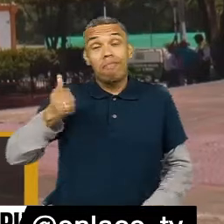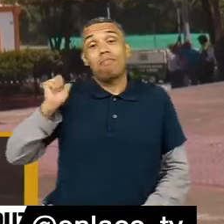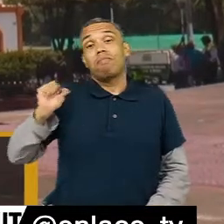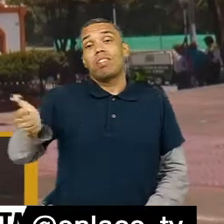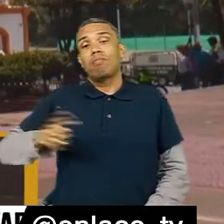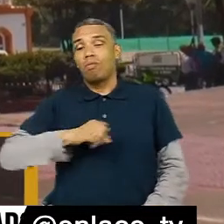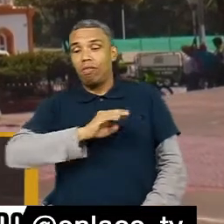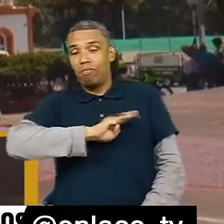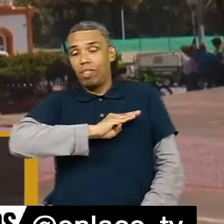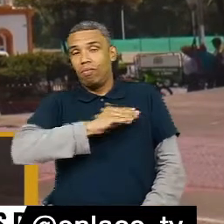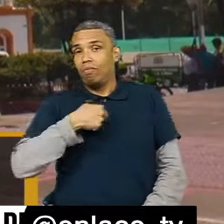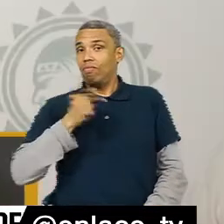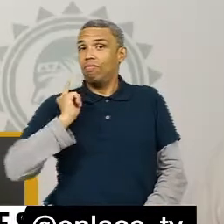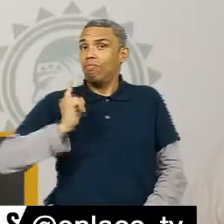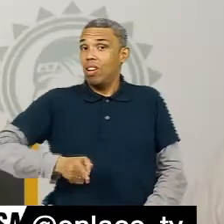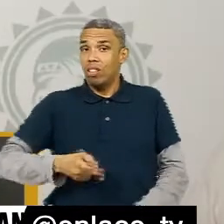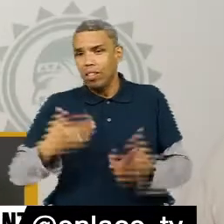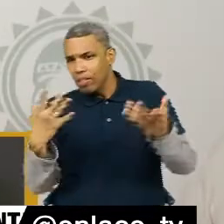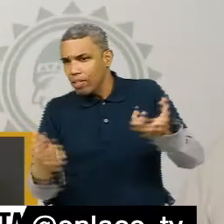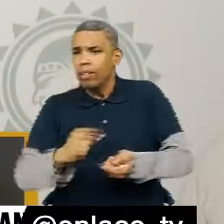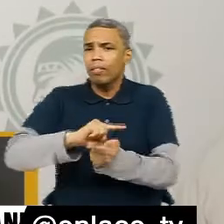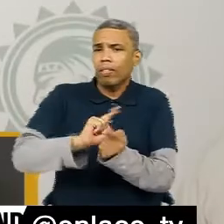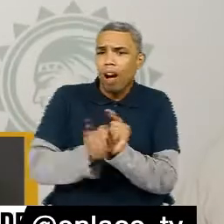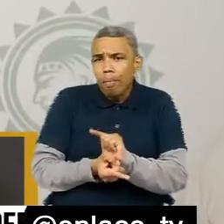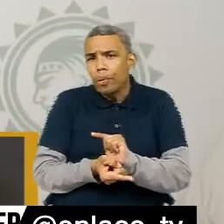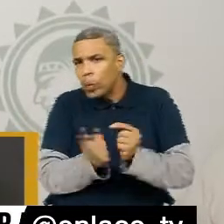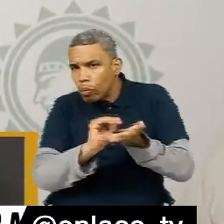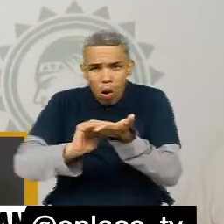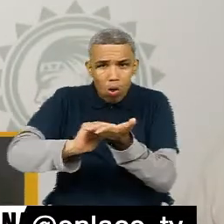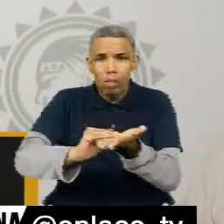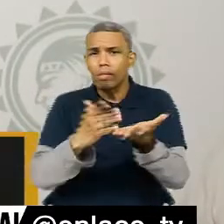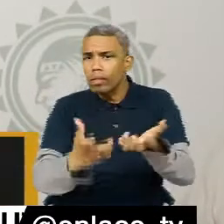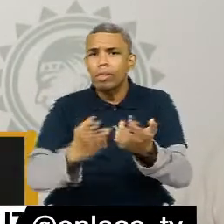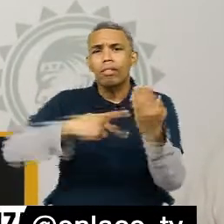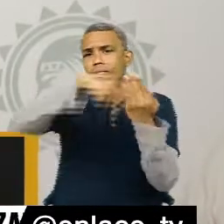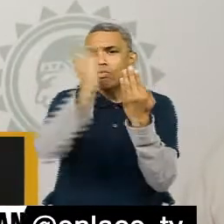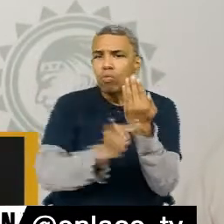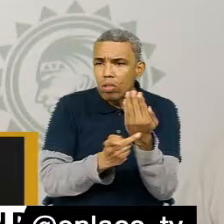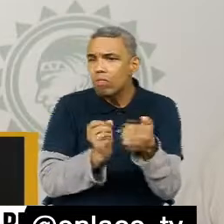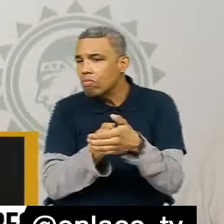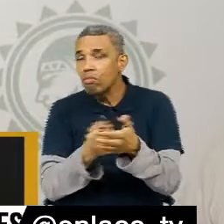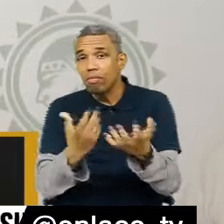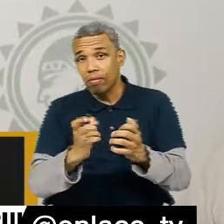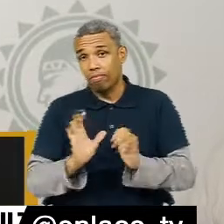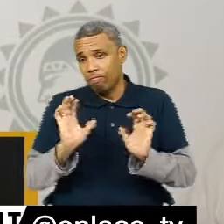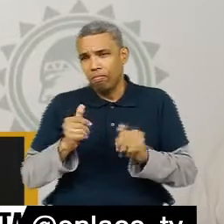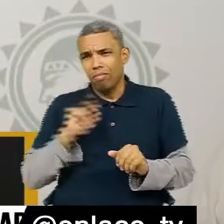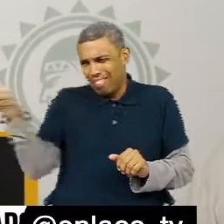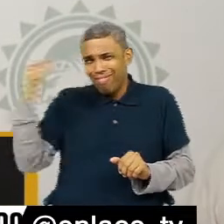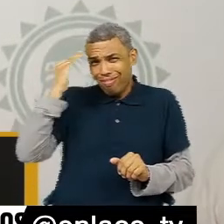su gabinete. Me imagino es porque tendrá ya proyectado quiénes siguen o no, quiénes no